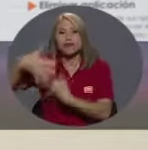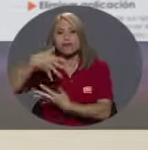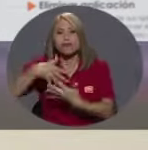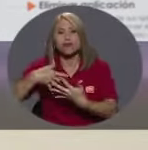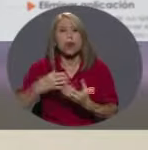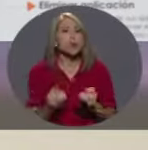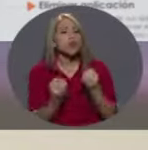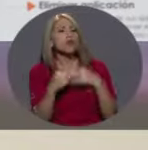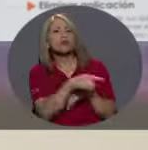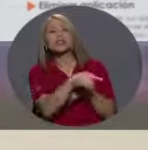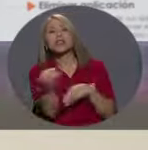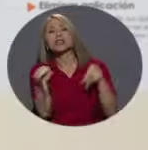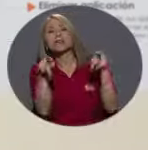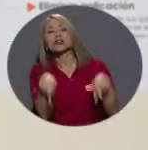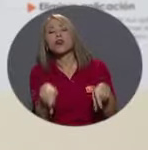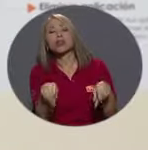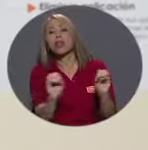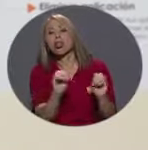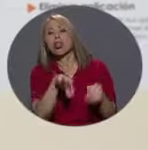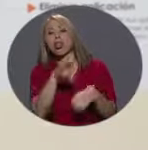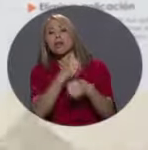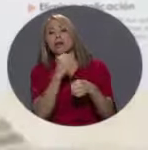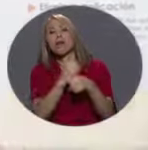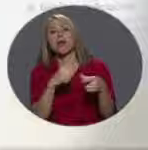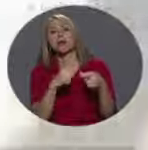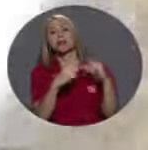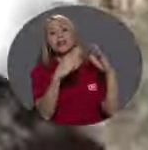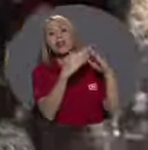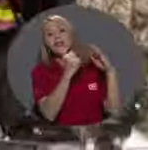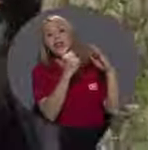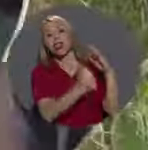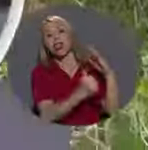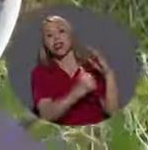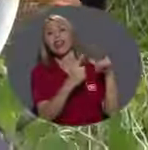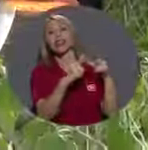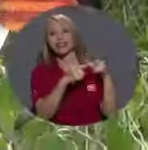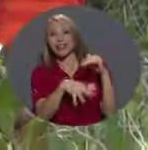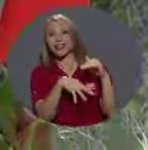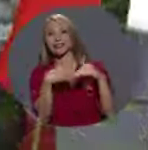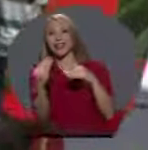también al no tener un empleo pasan muy encerrados en su casa.